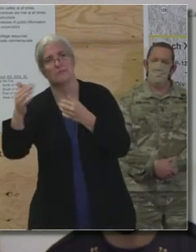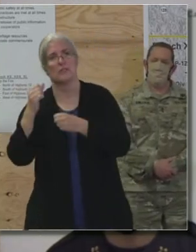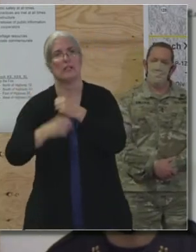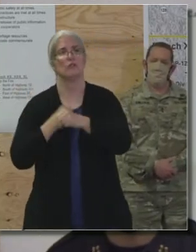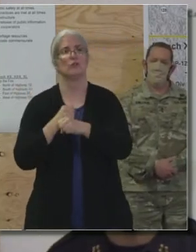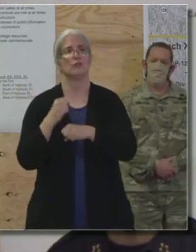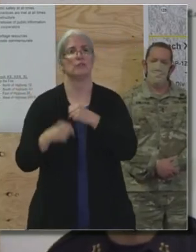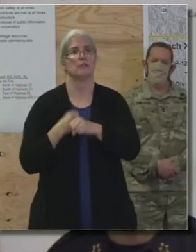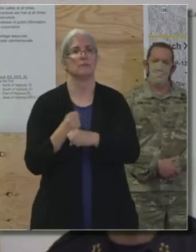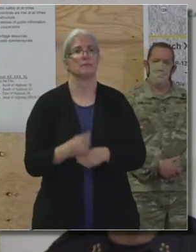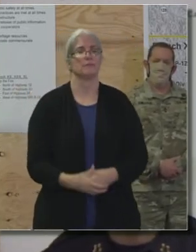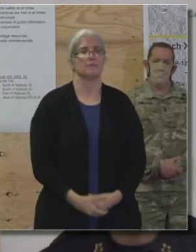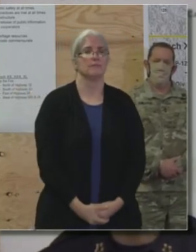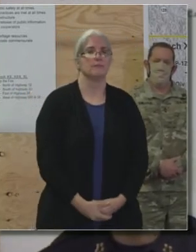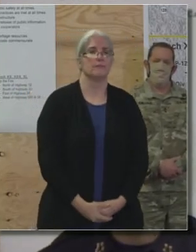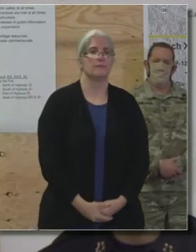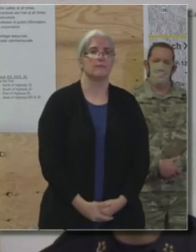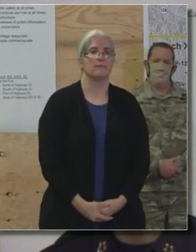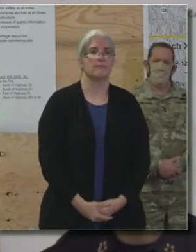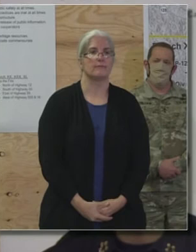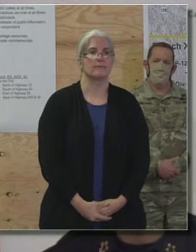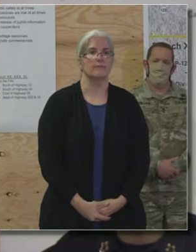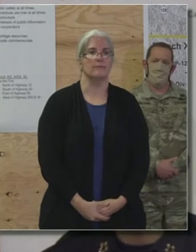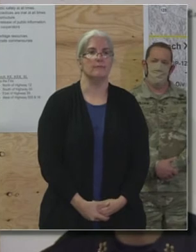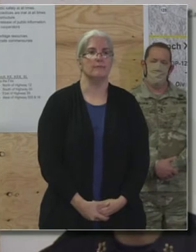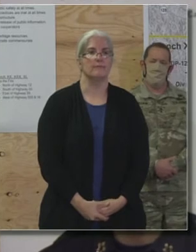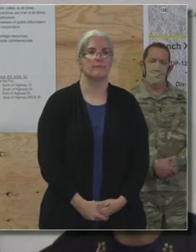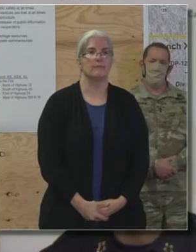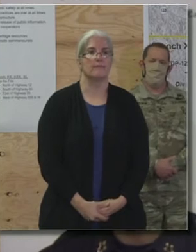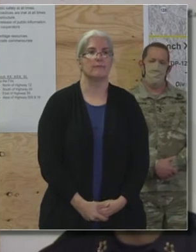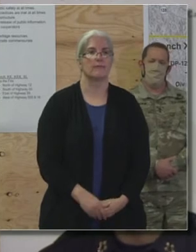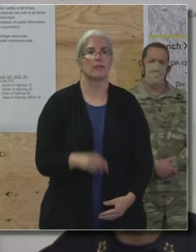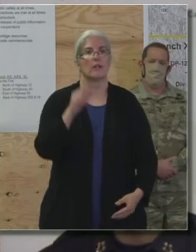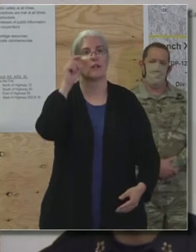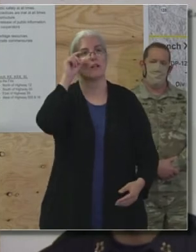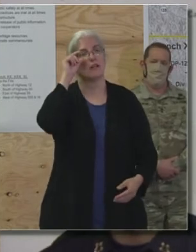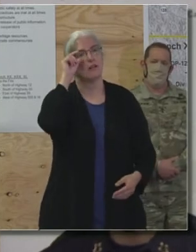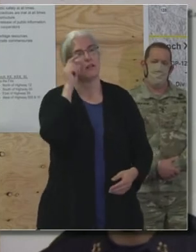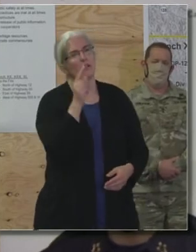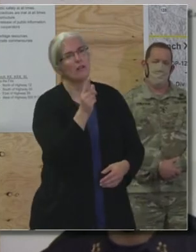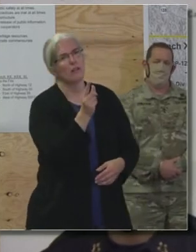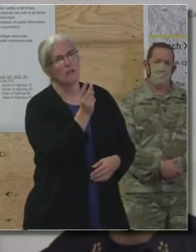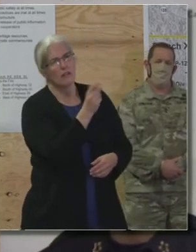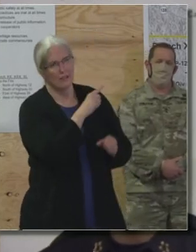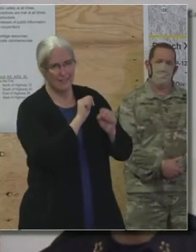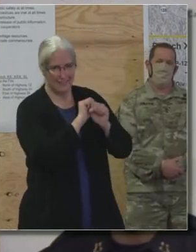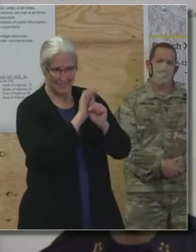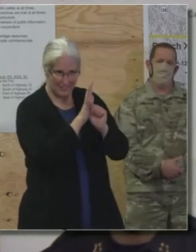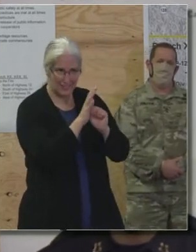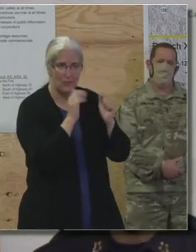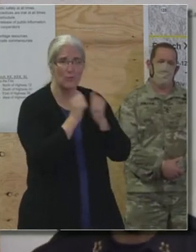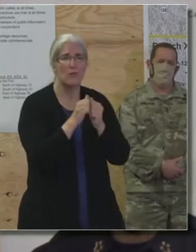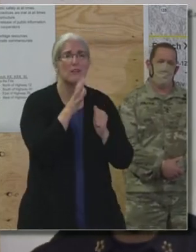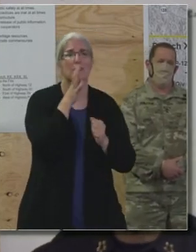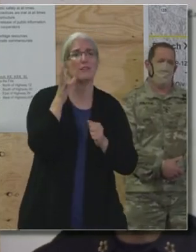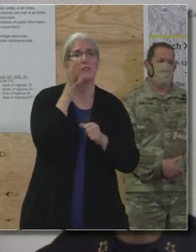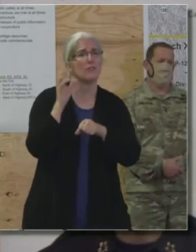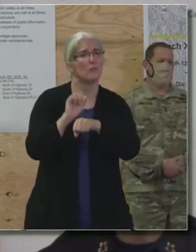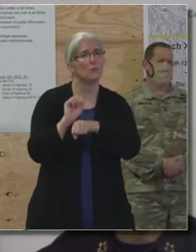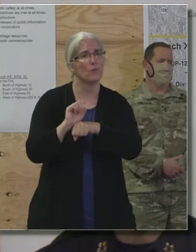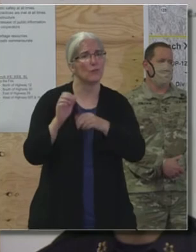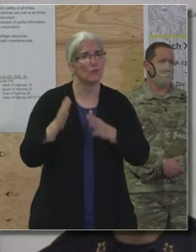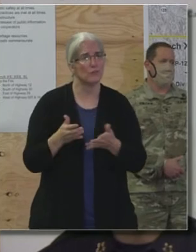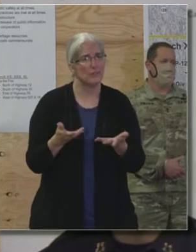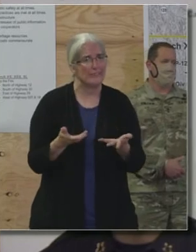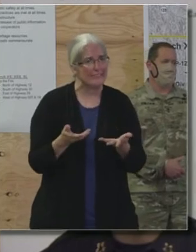esto uno de mis colegas está bien todos los brotes en los trabajadores de campo en todo el estado y ven